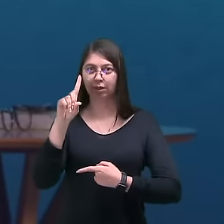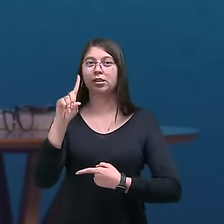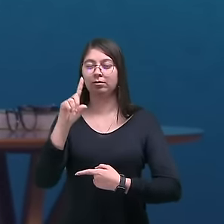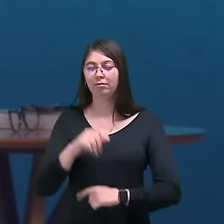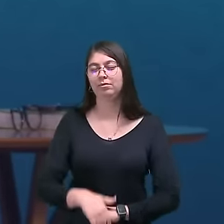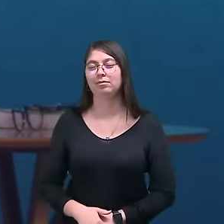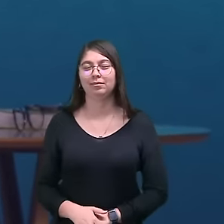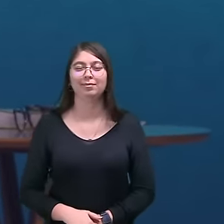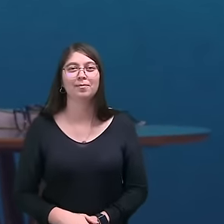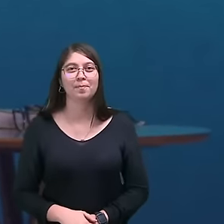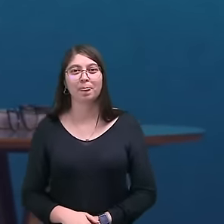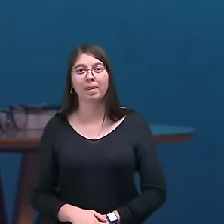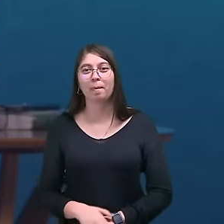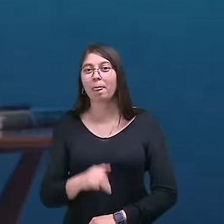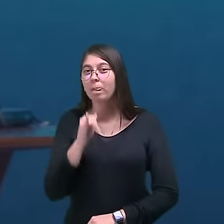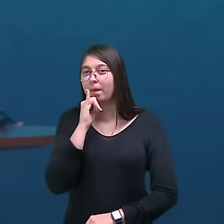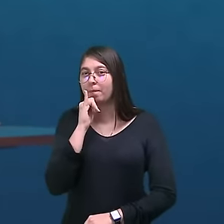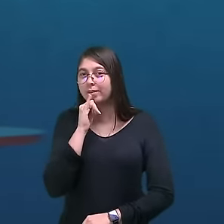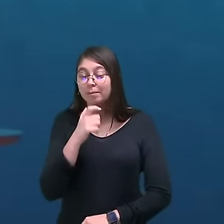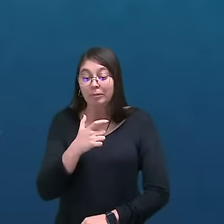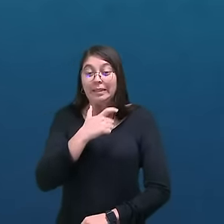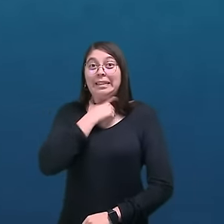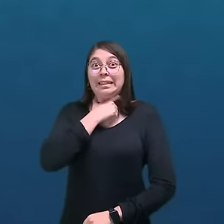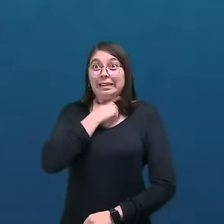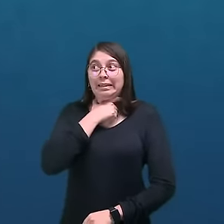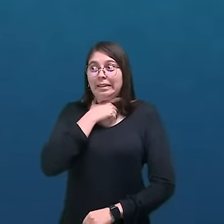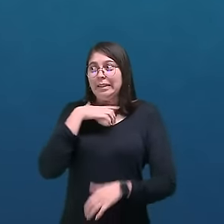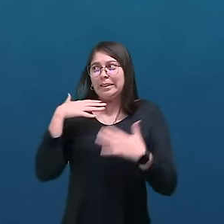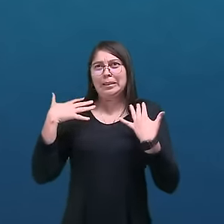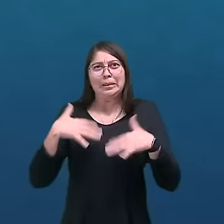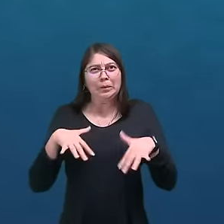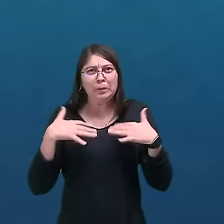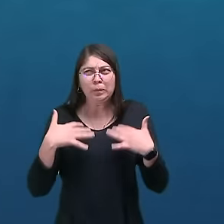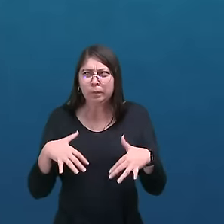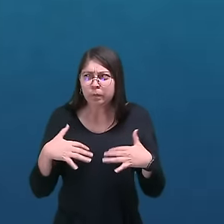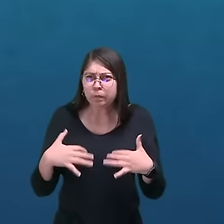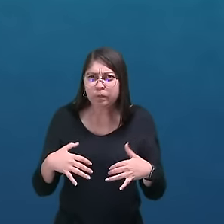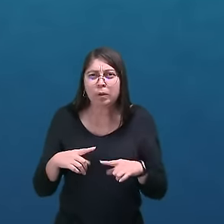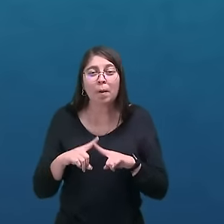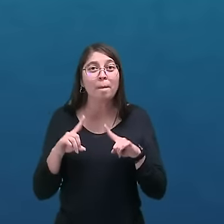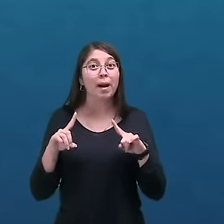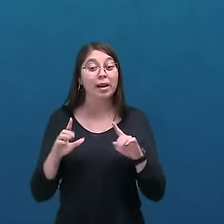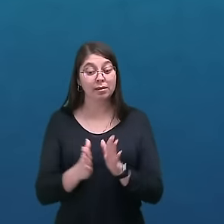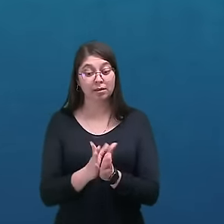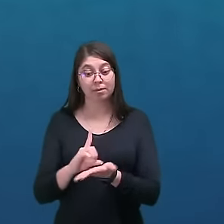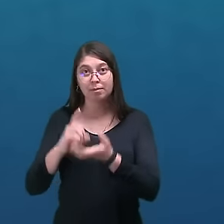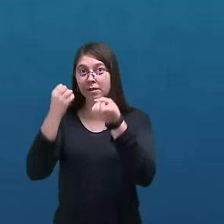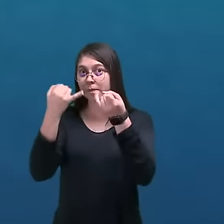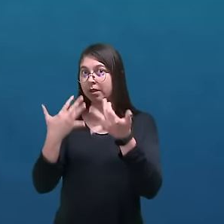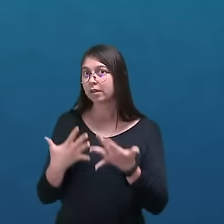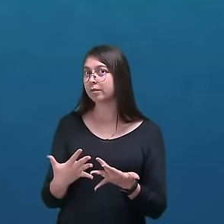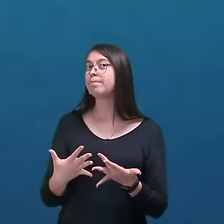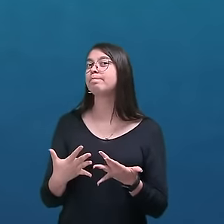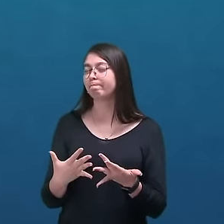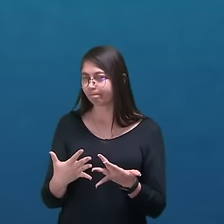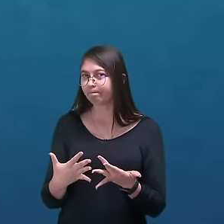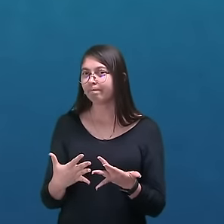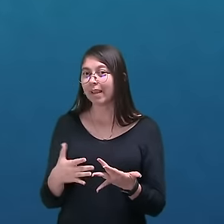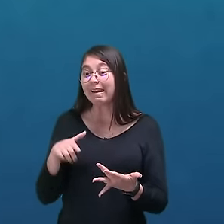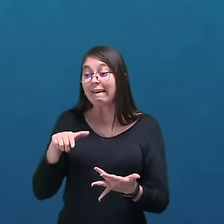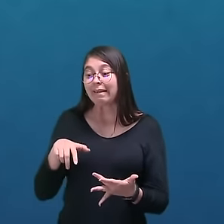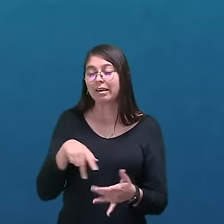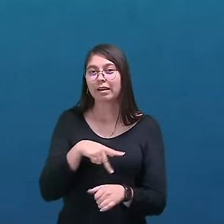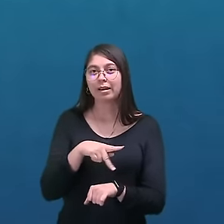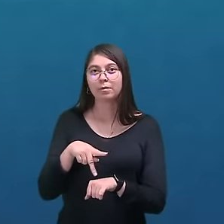esta crisis llega de una forma tan agresiva. Eso que fala la Biblia, que Egipto tenía